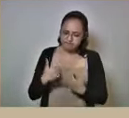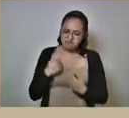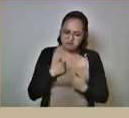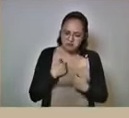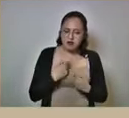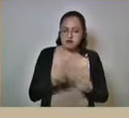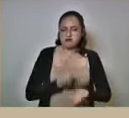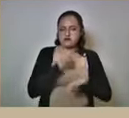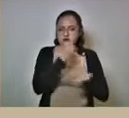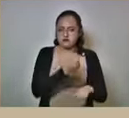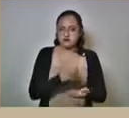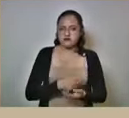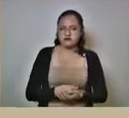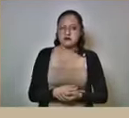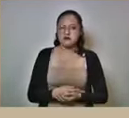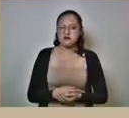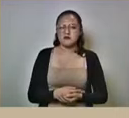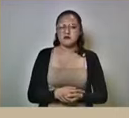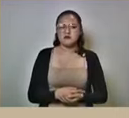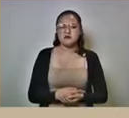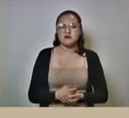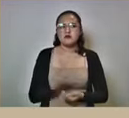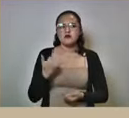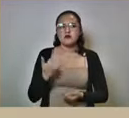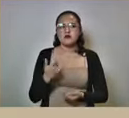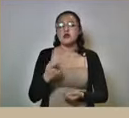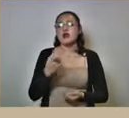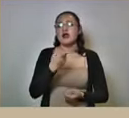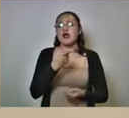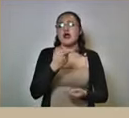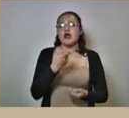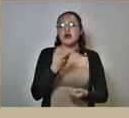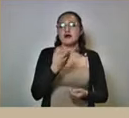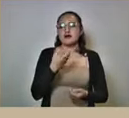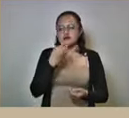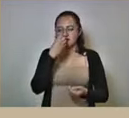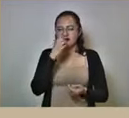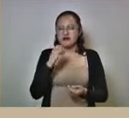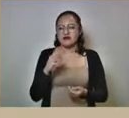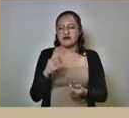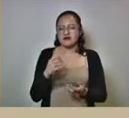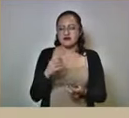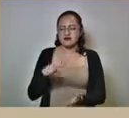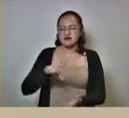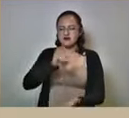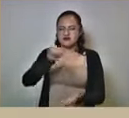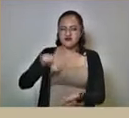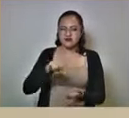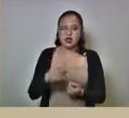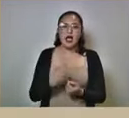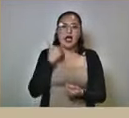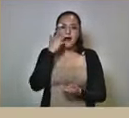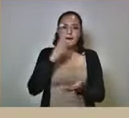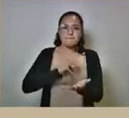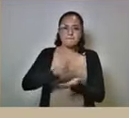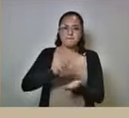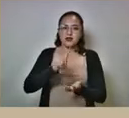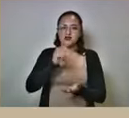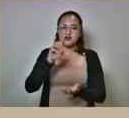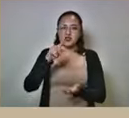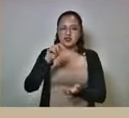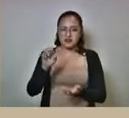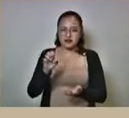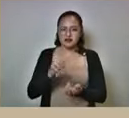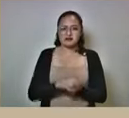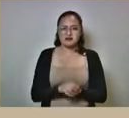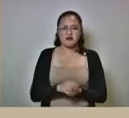Y lo que no se pudo, lleva cloro, lleva jabonzote,